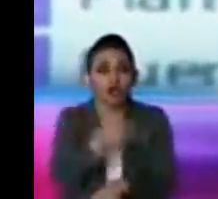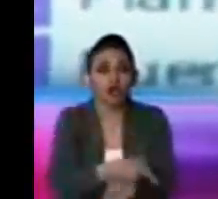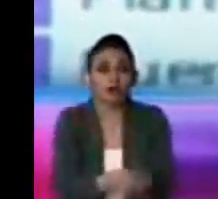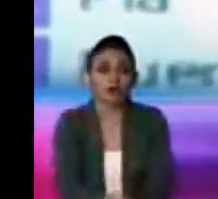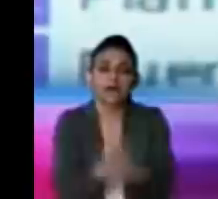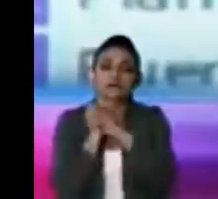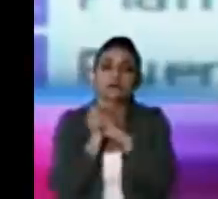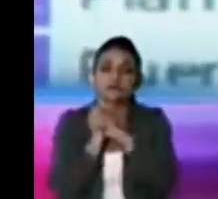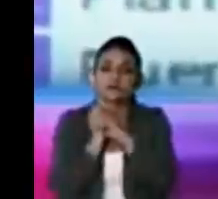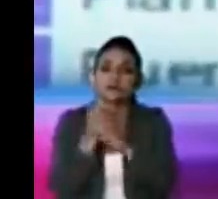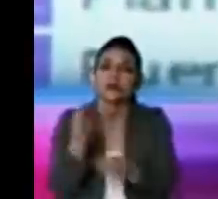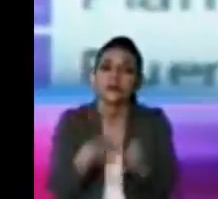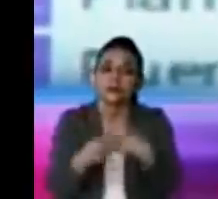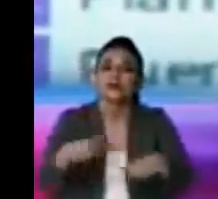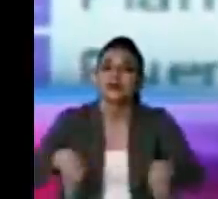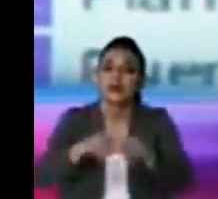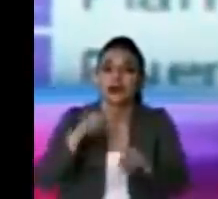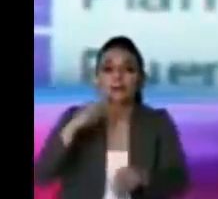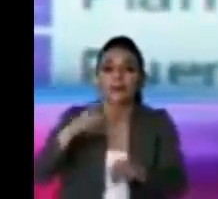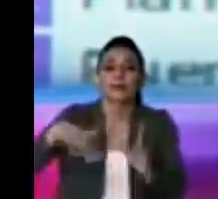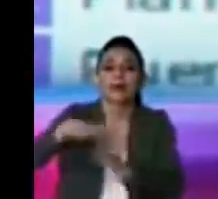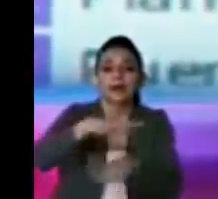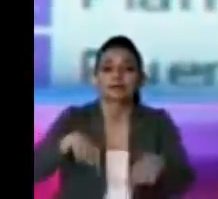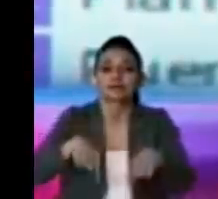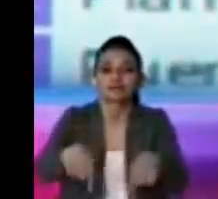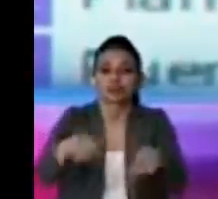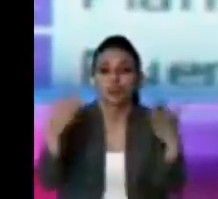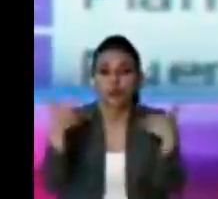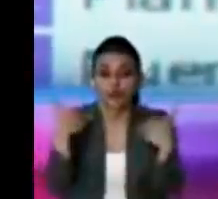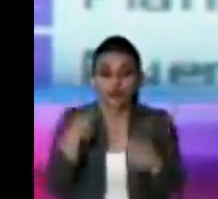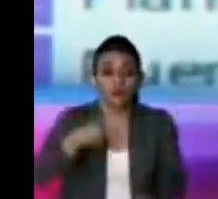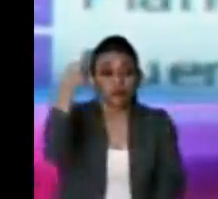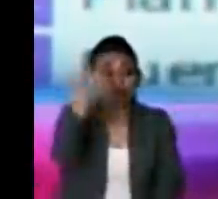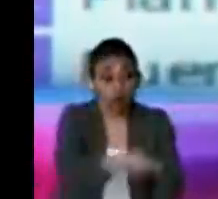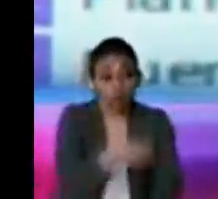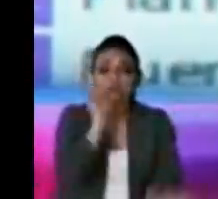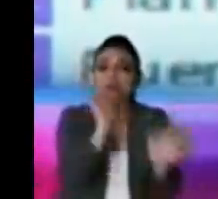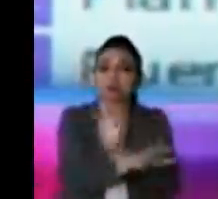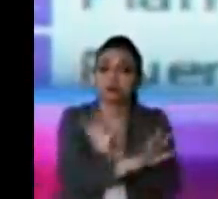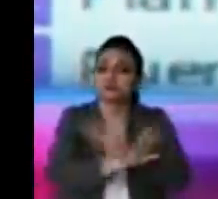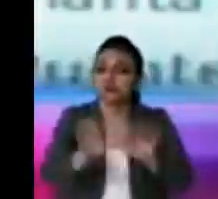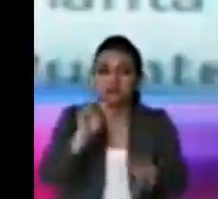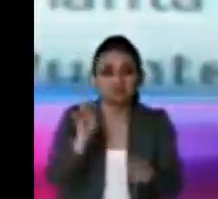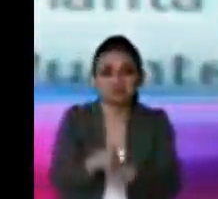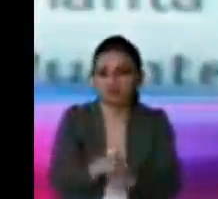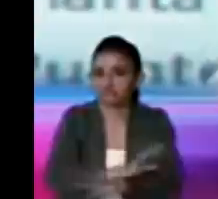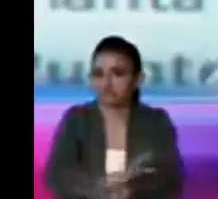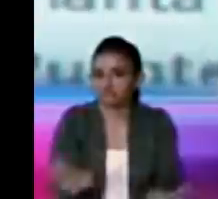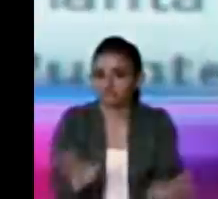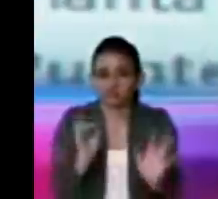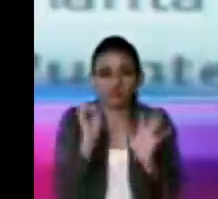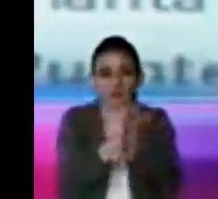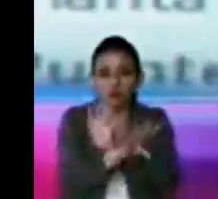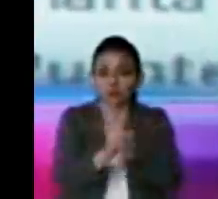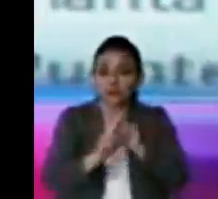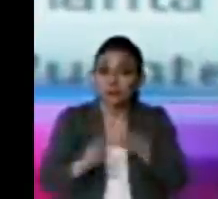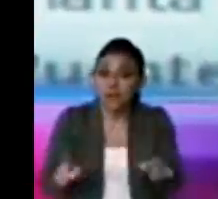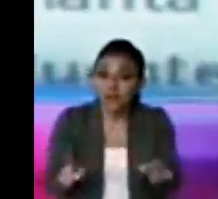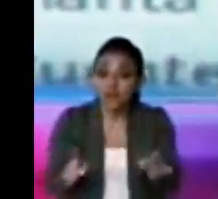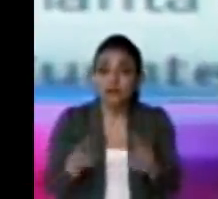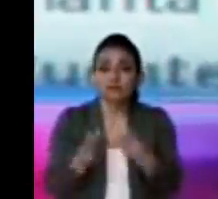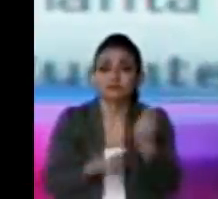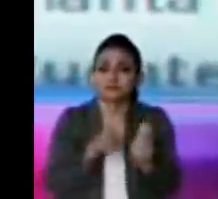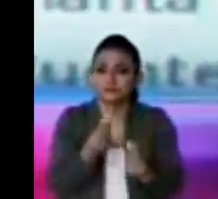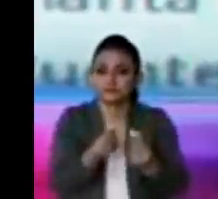vale tanto y se lo depositamos donde usted quiera. Pero puede ser que después en base a presiones se revierta esa